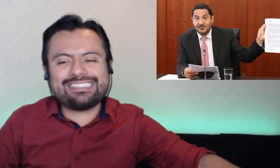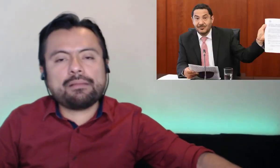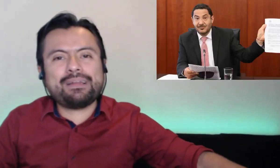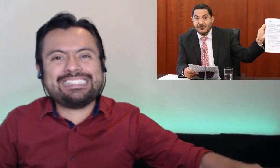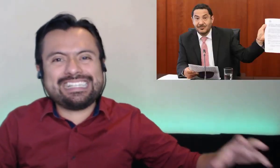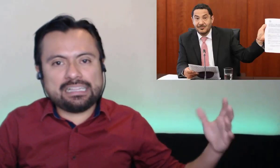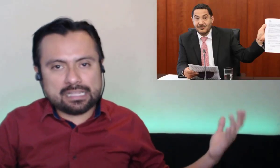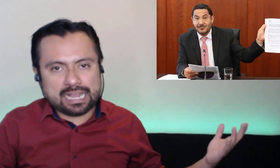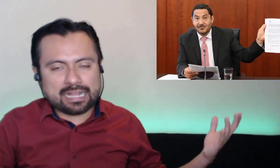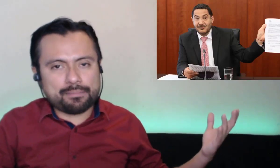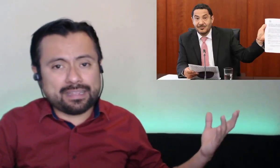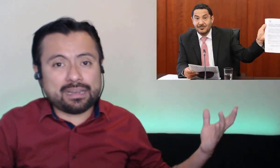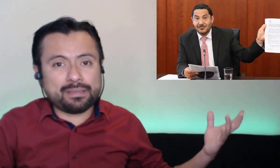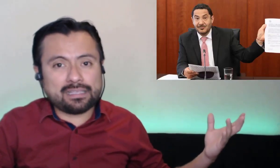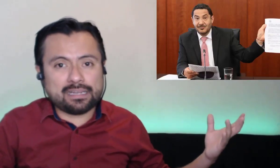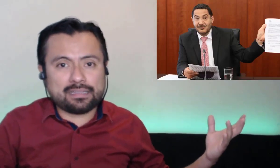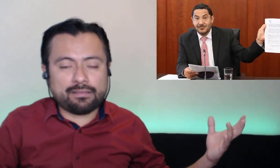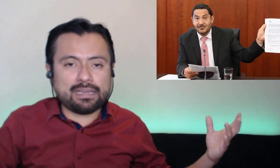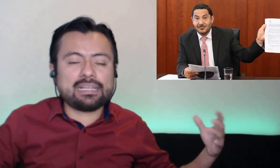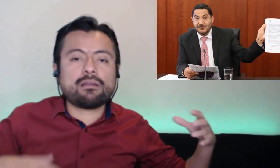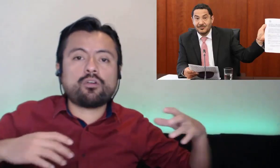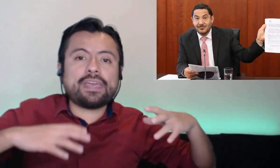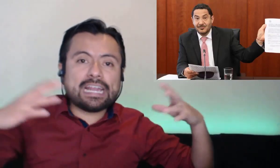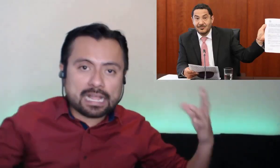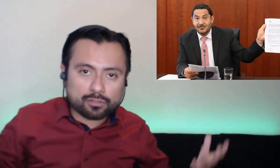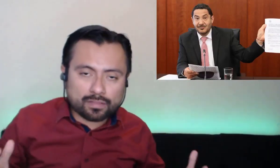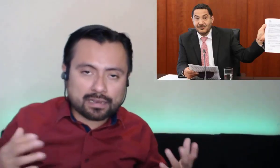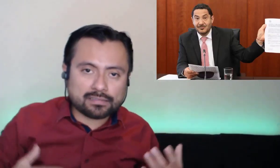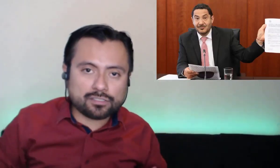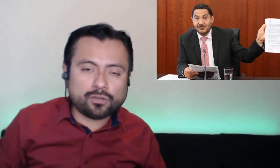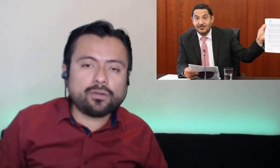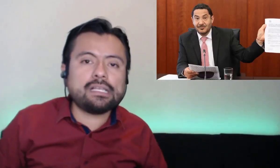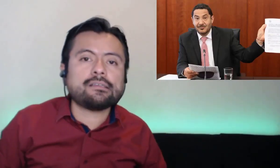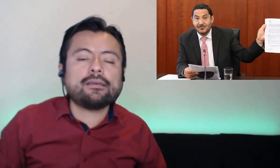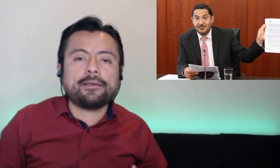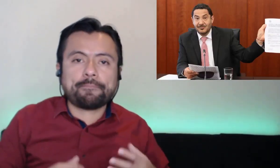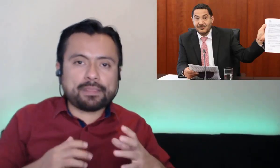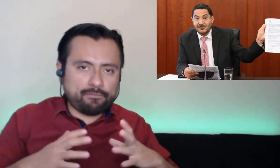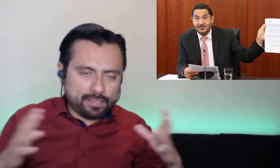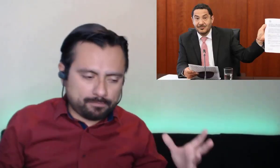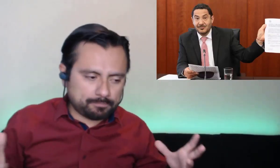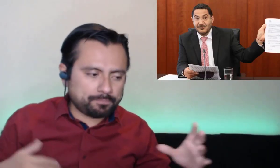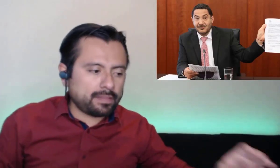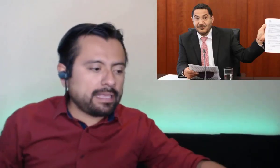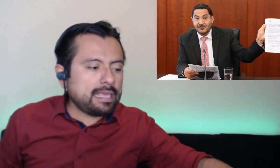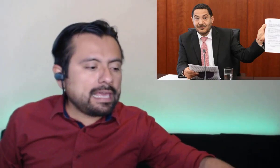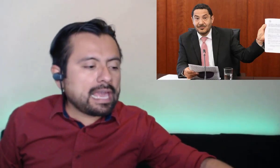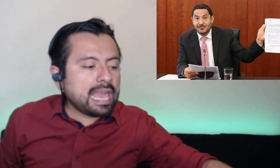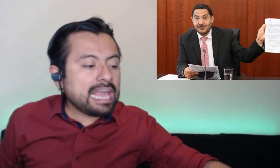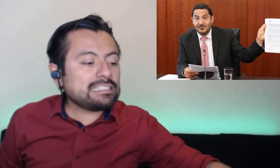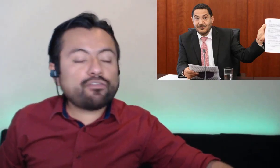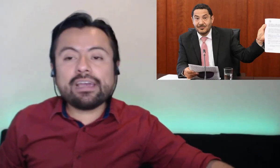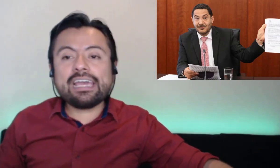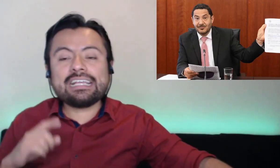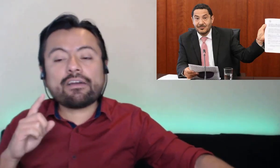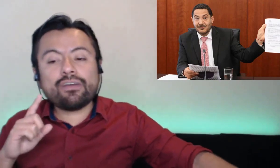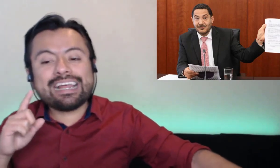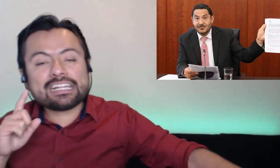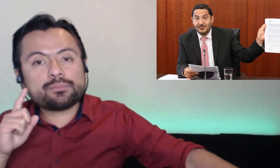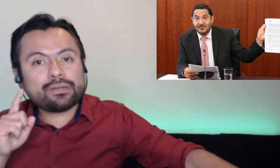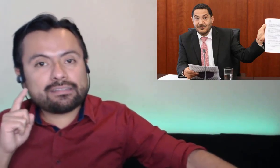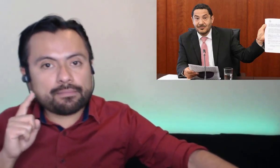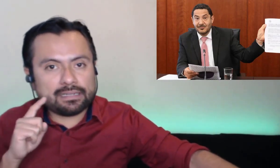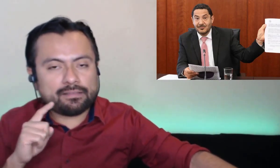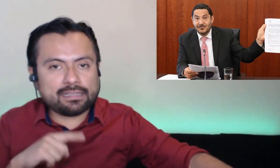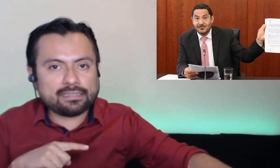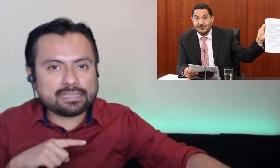decía pues es el presidente de la cámara de la mesa directiva el que modera todas las sesiones en fin ese fue esa fue la